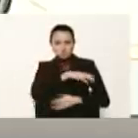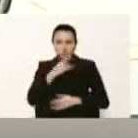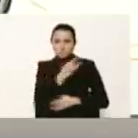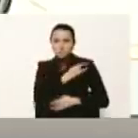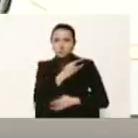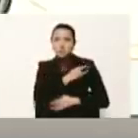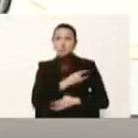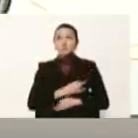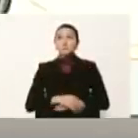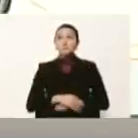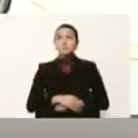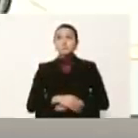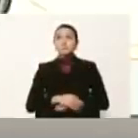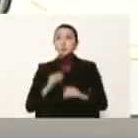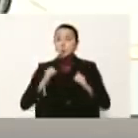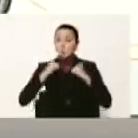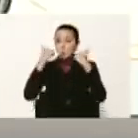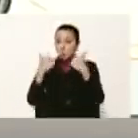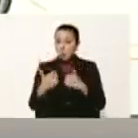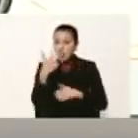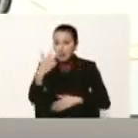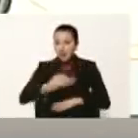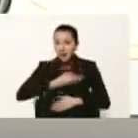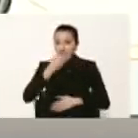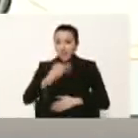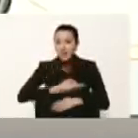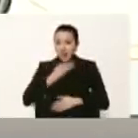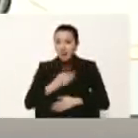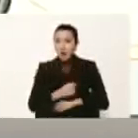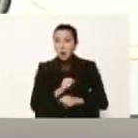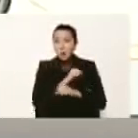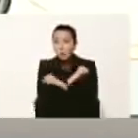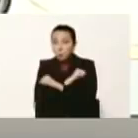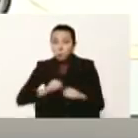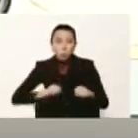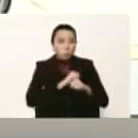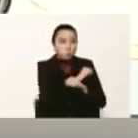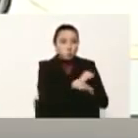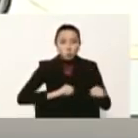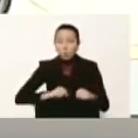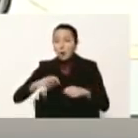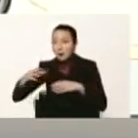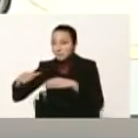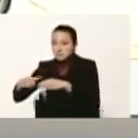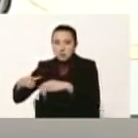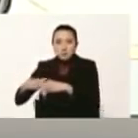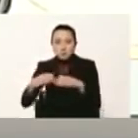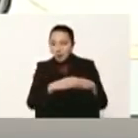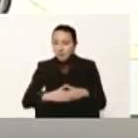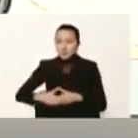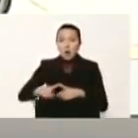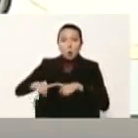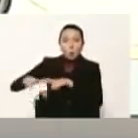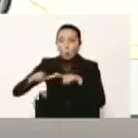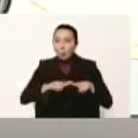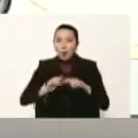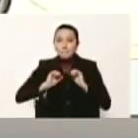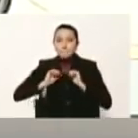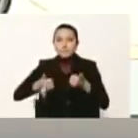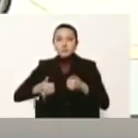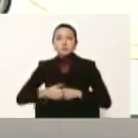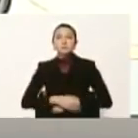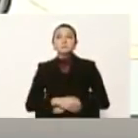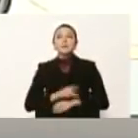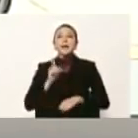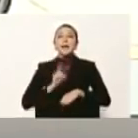pues comenzaron desde las 3 de la tarde detonaciones en varios sitios. Ya estaban activados, ya